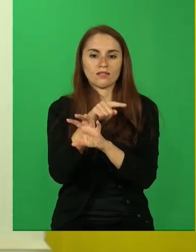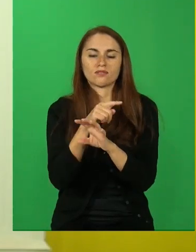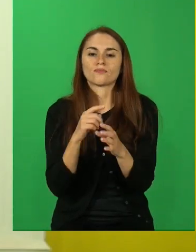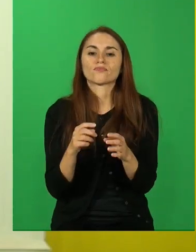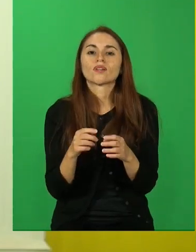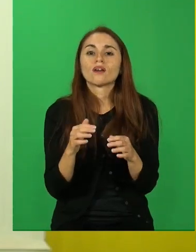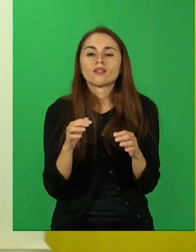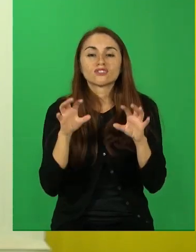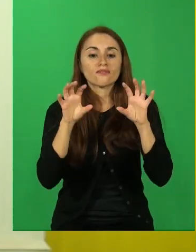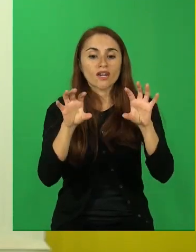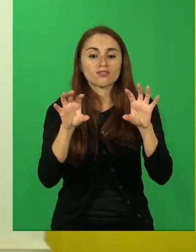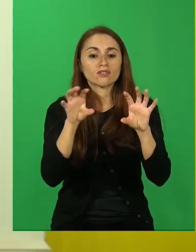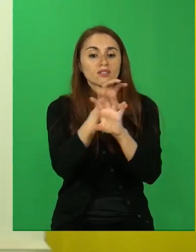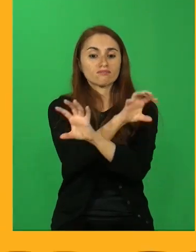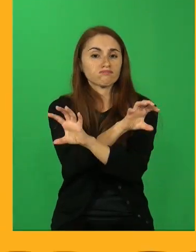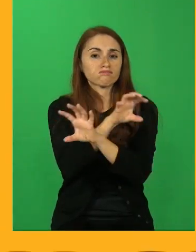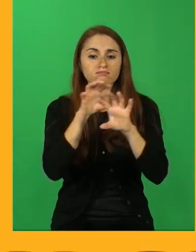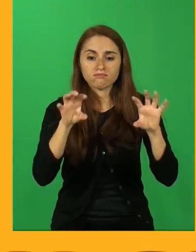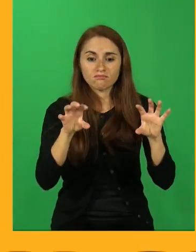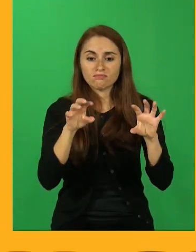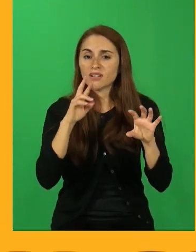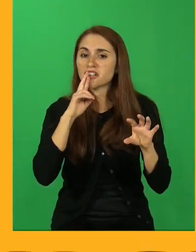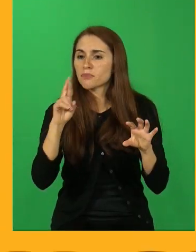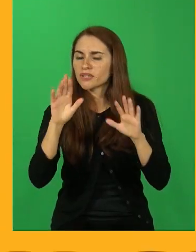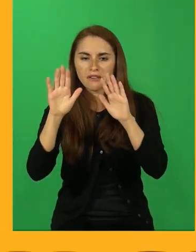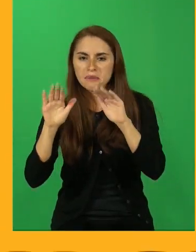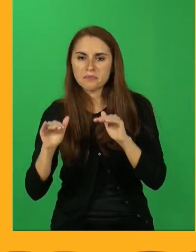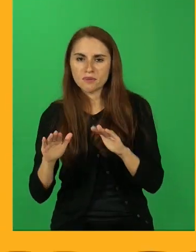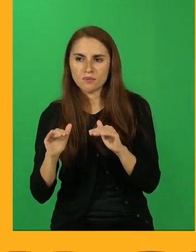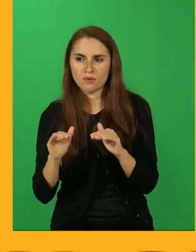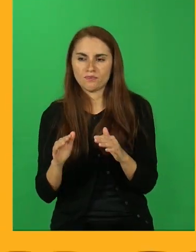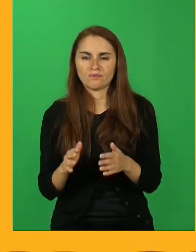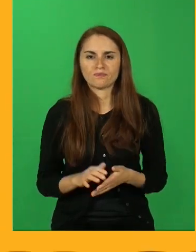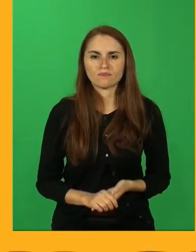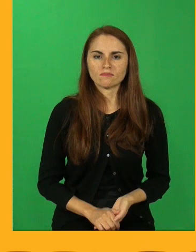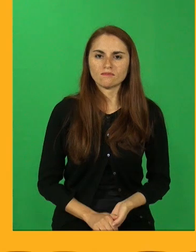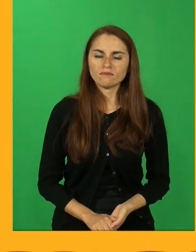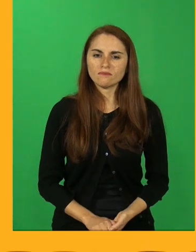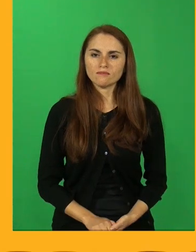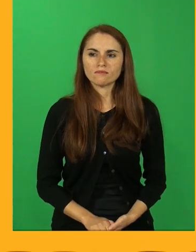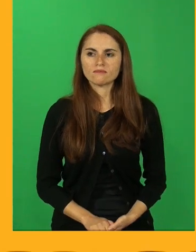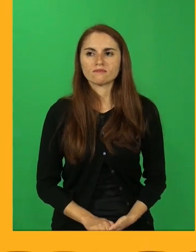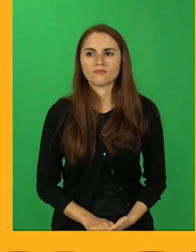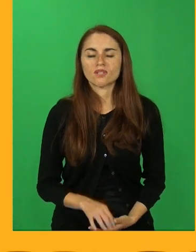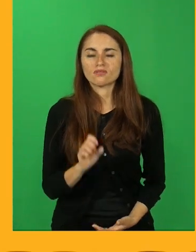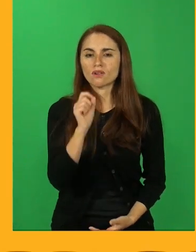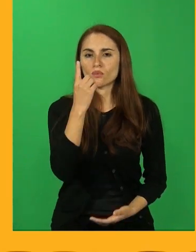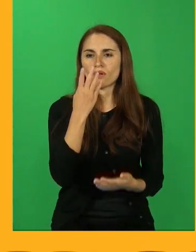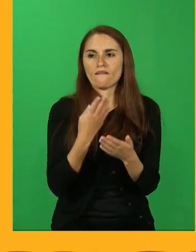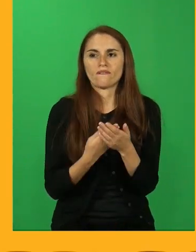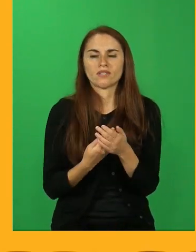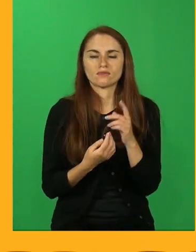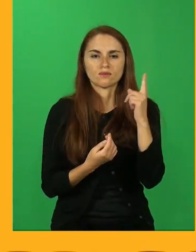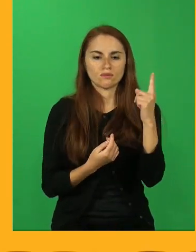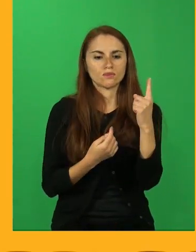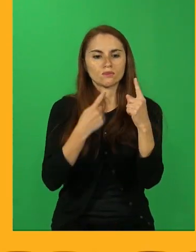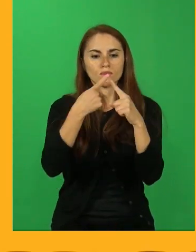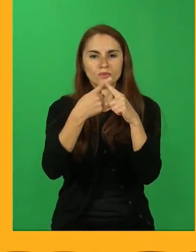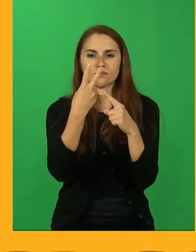los factores no altera el producto. 1 por 12 es lo mismo que 12 por 1, por lo tanto lo escribimos una sola